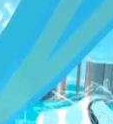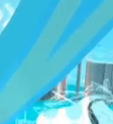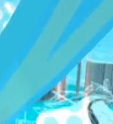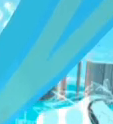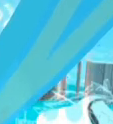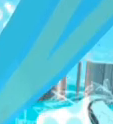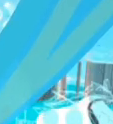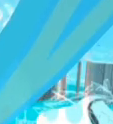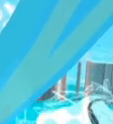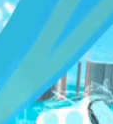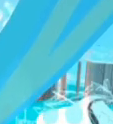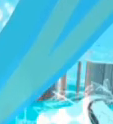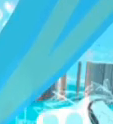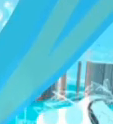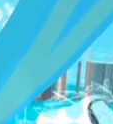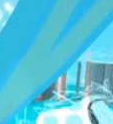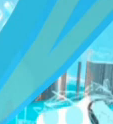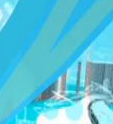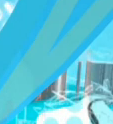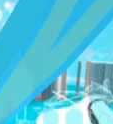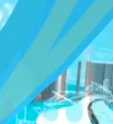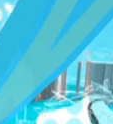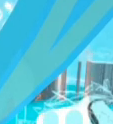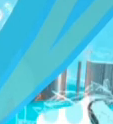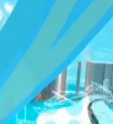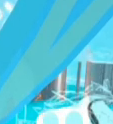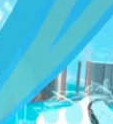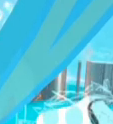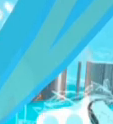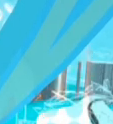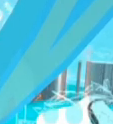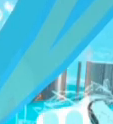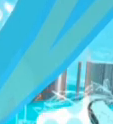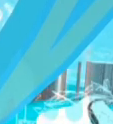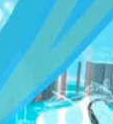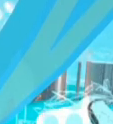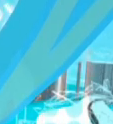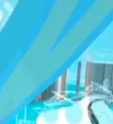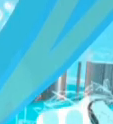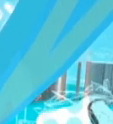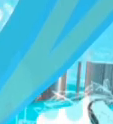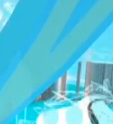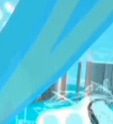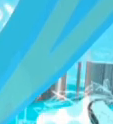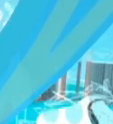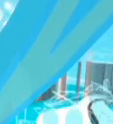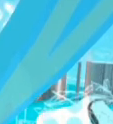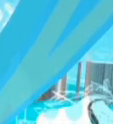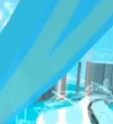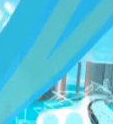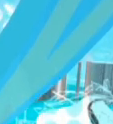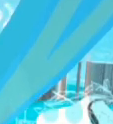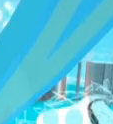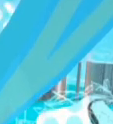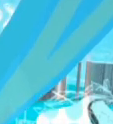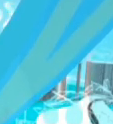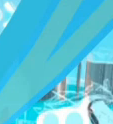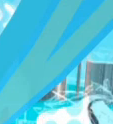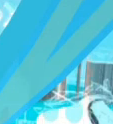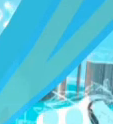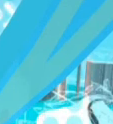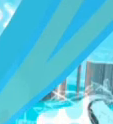diputadas electos de poder generar consensos tendientes a buscar cómo mejorar los mecanismos de